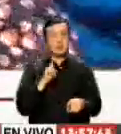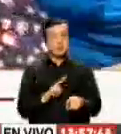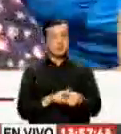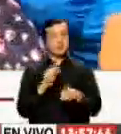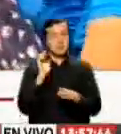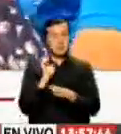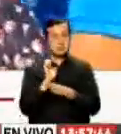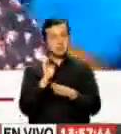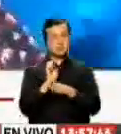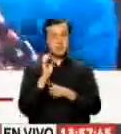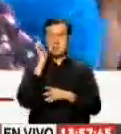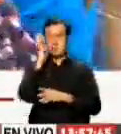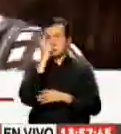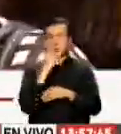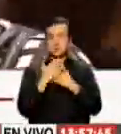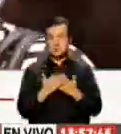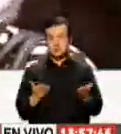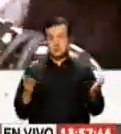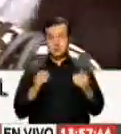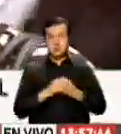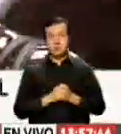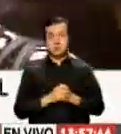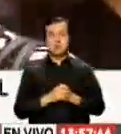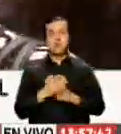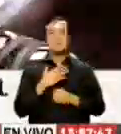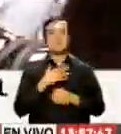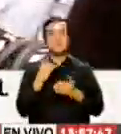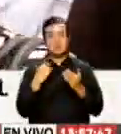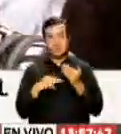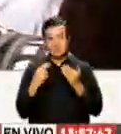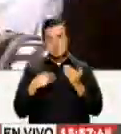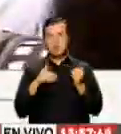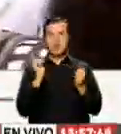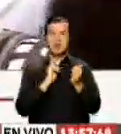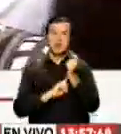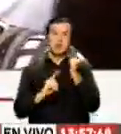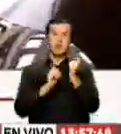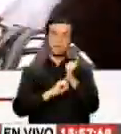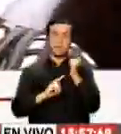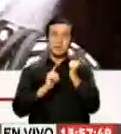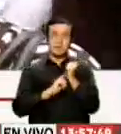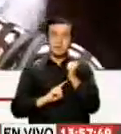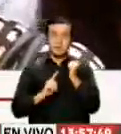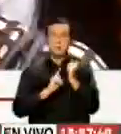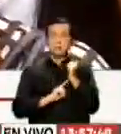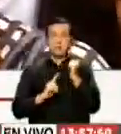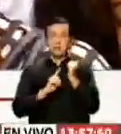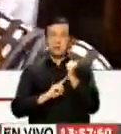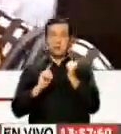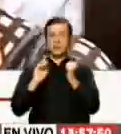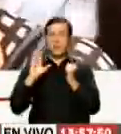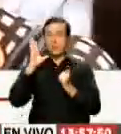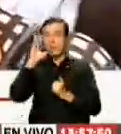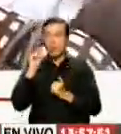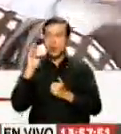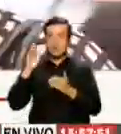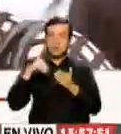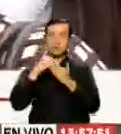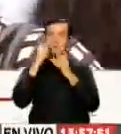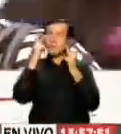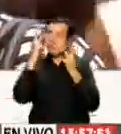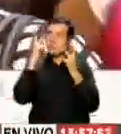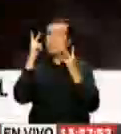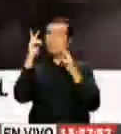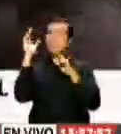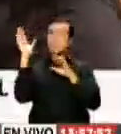nuestro país se ve hermoso esto. Vengo con mis hijos, mi hermana, venimos de Cuenca especialmente a ver el video,